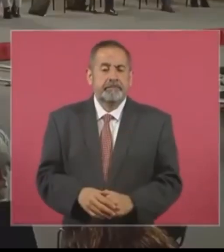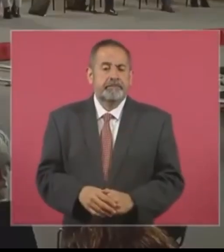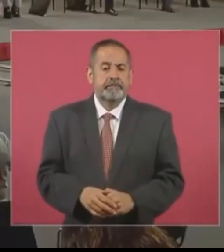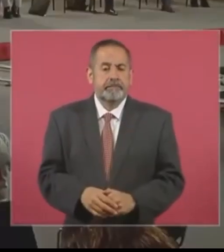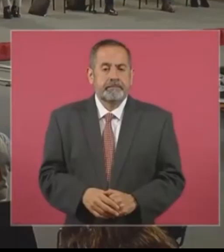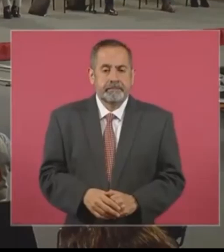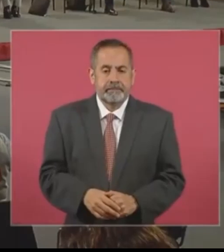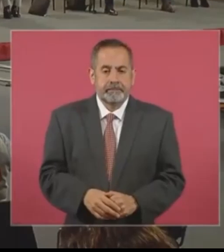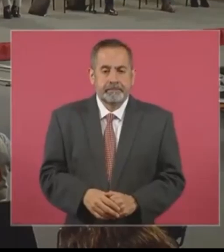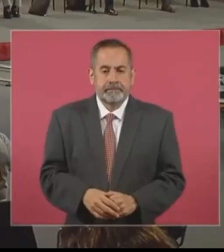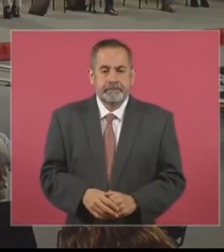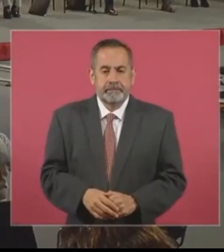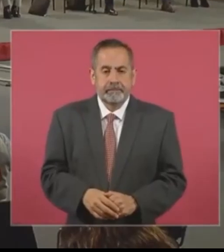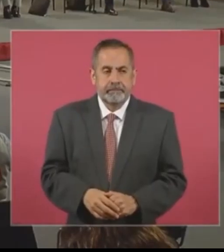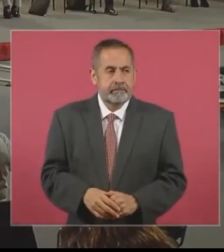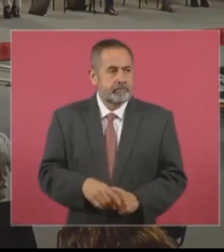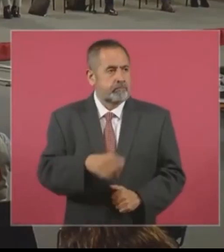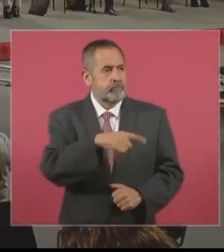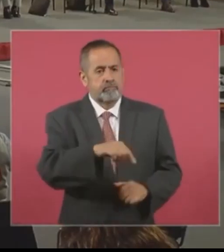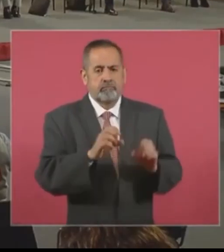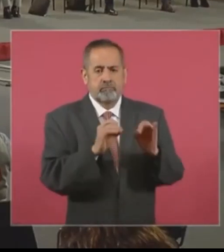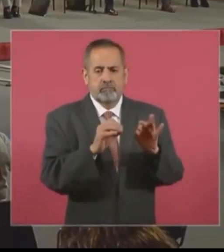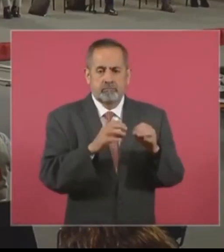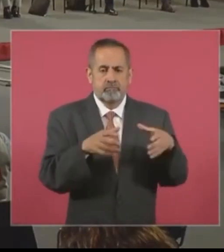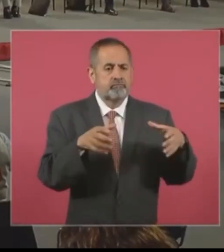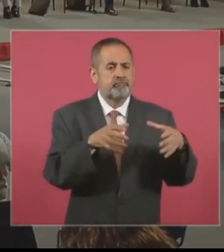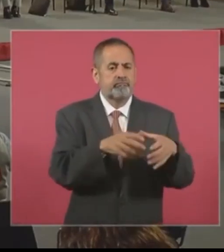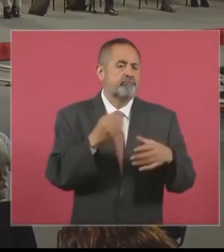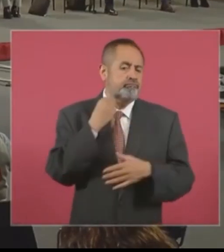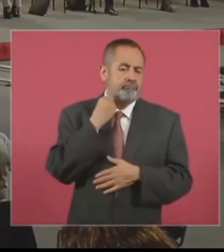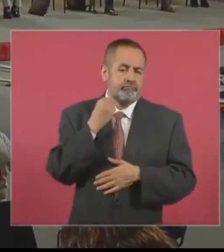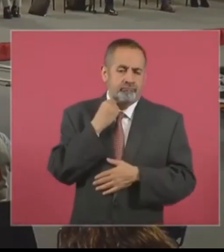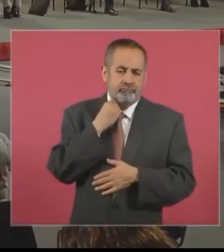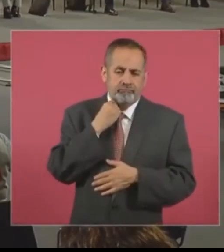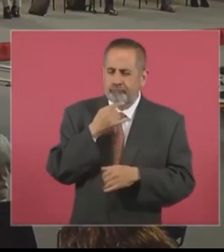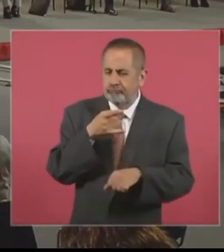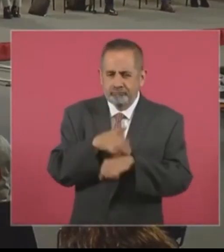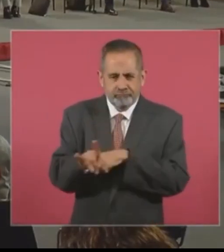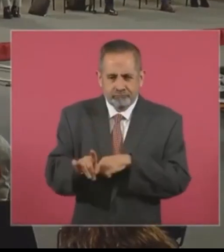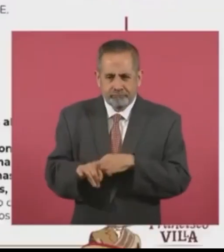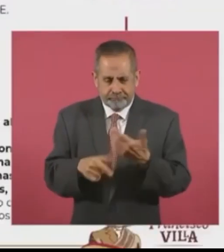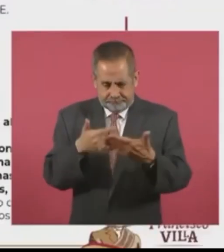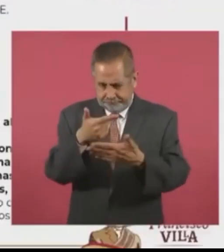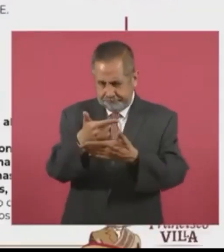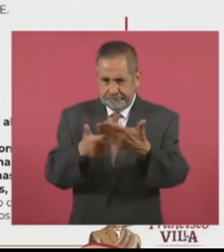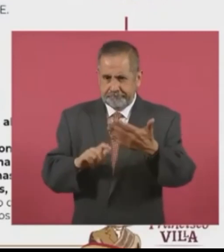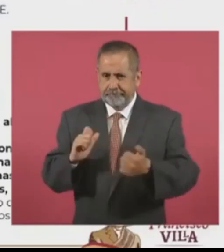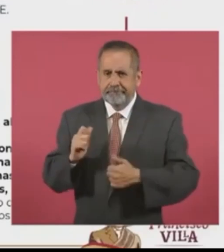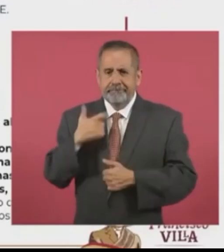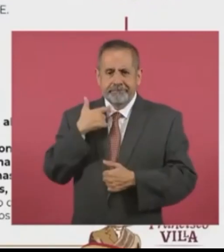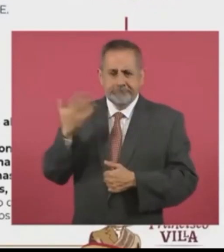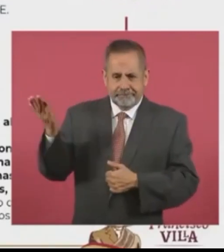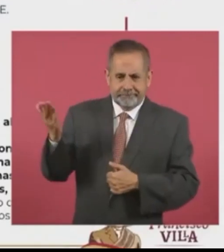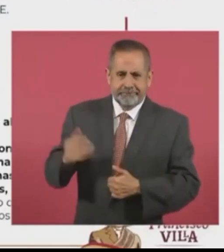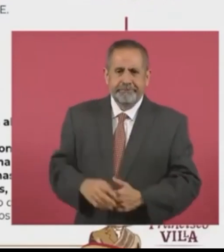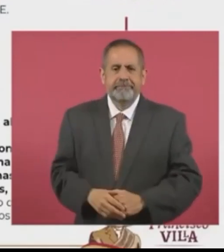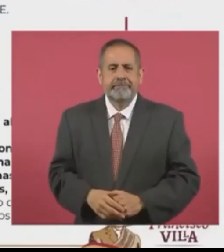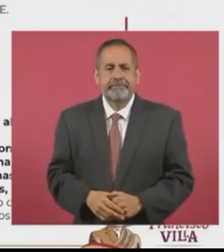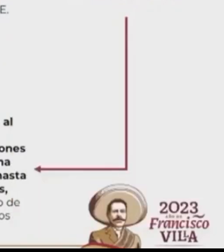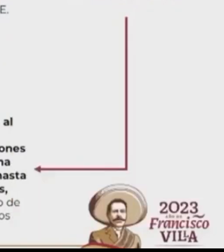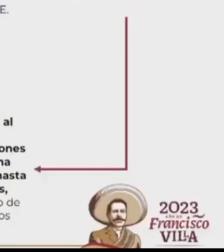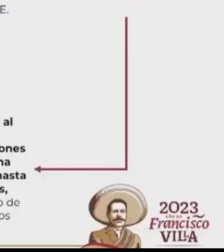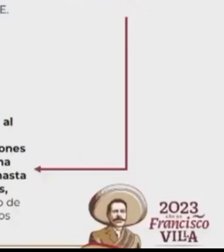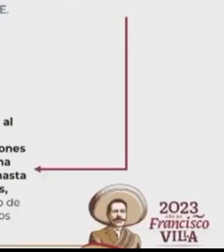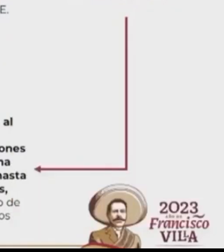Uno, despachos de abogados irregularmente obtuvieron el padrón de extrabajadores del ISSSTE para